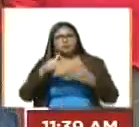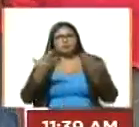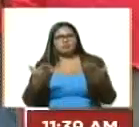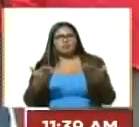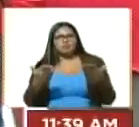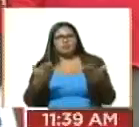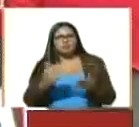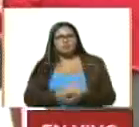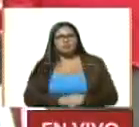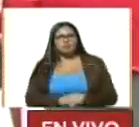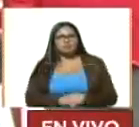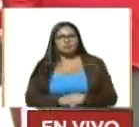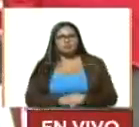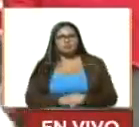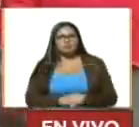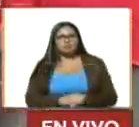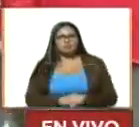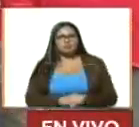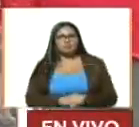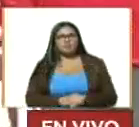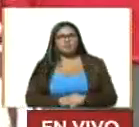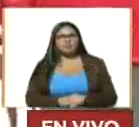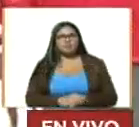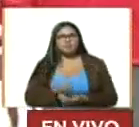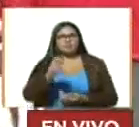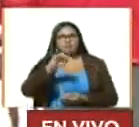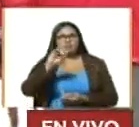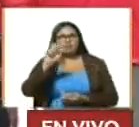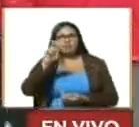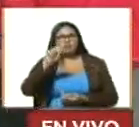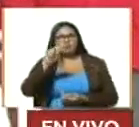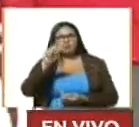a un auténtico oriental monaguense,